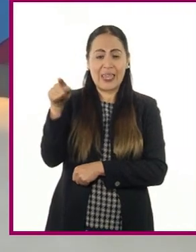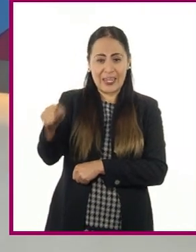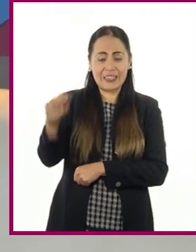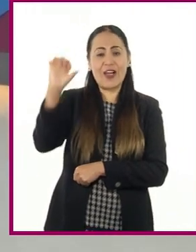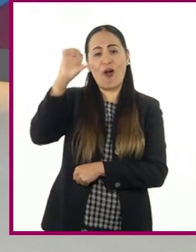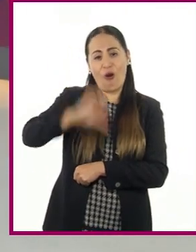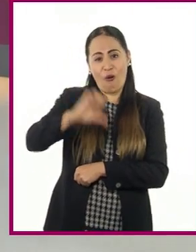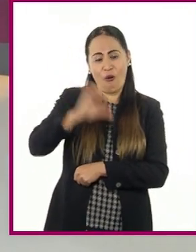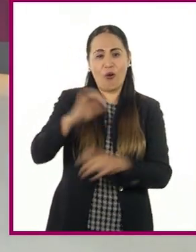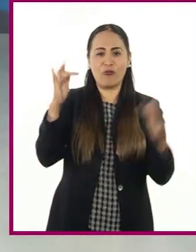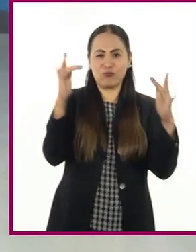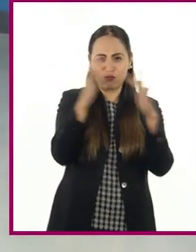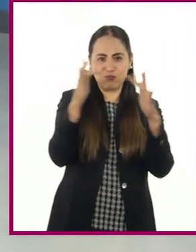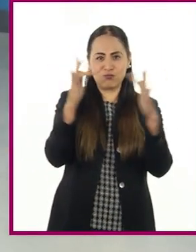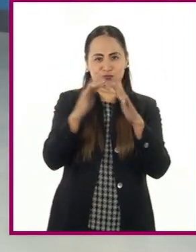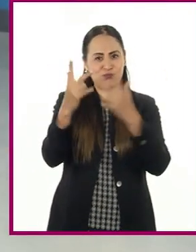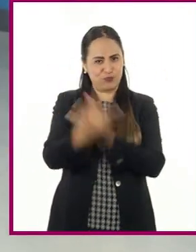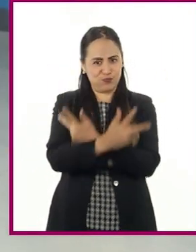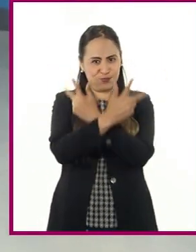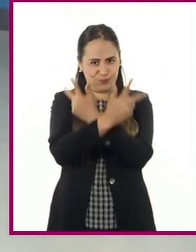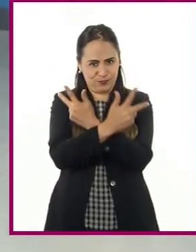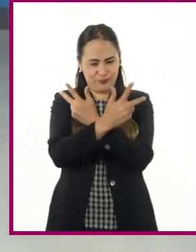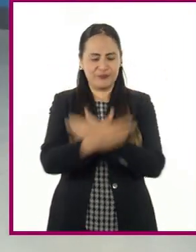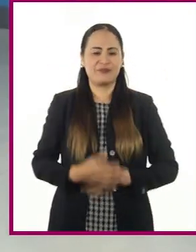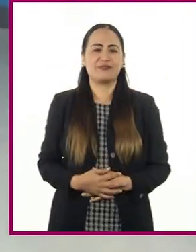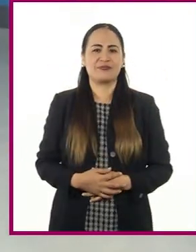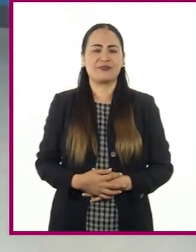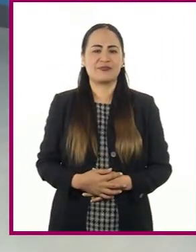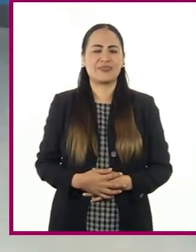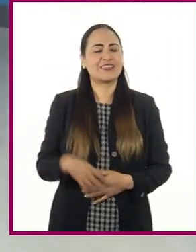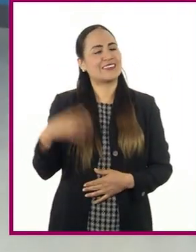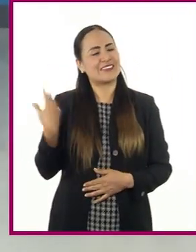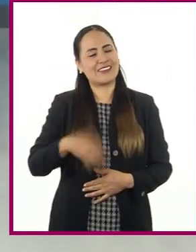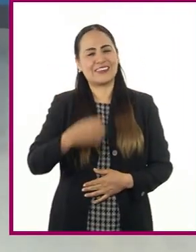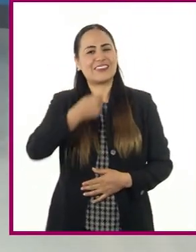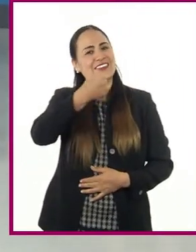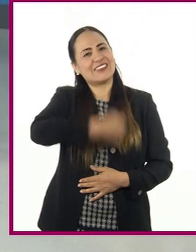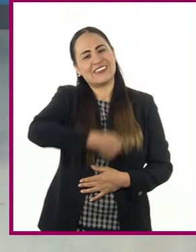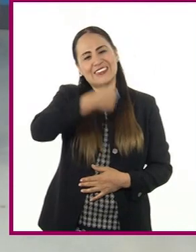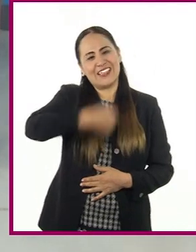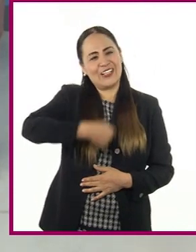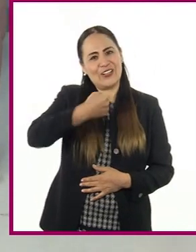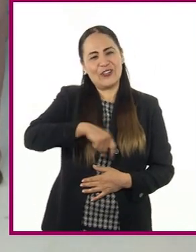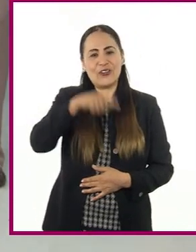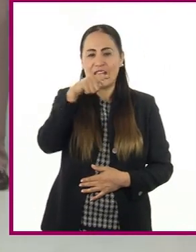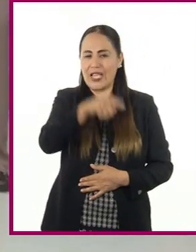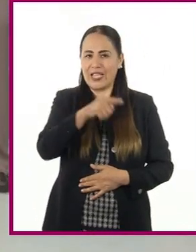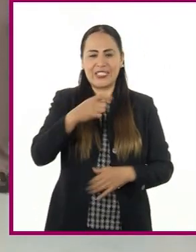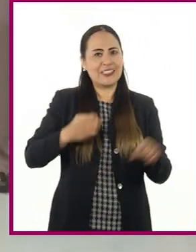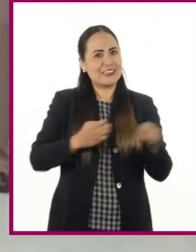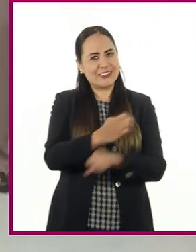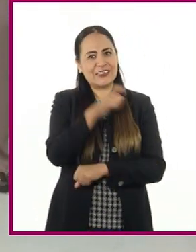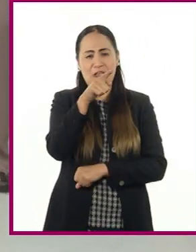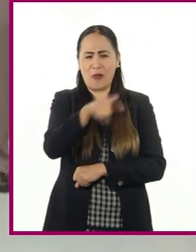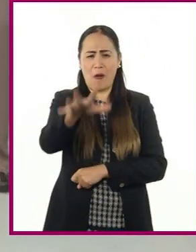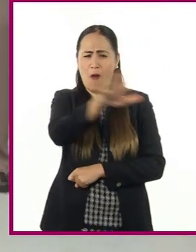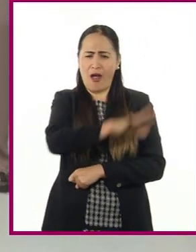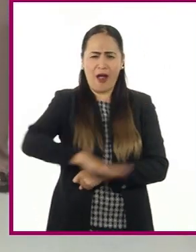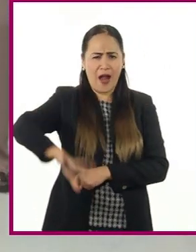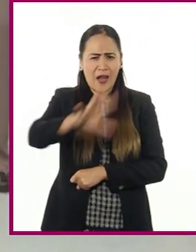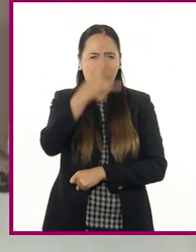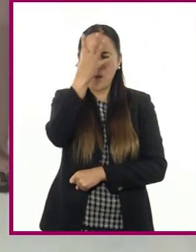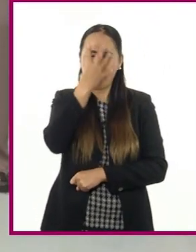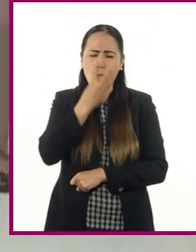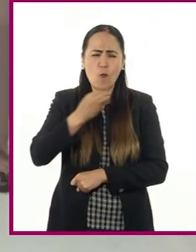acompañando vía remota. Un caluroso saludo a ese majestuoso estado, rico en bellezas